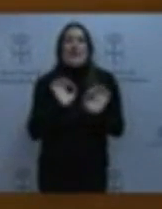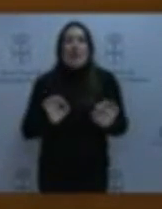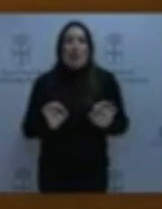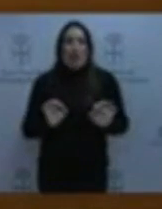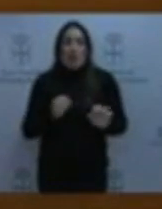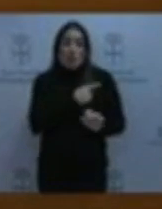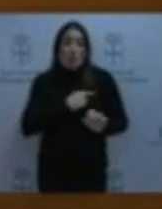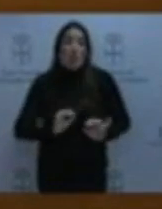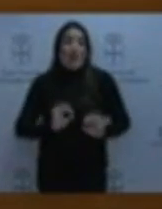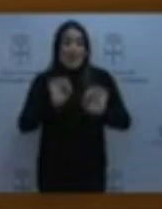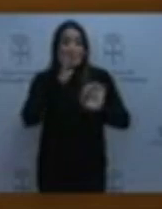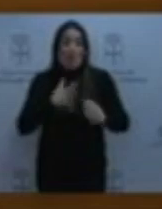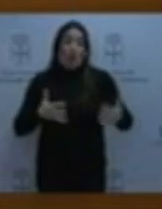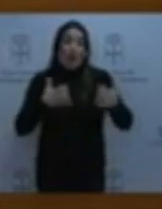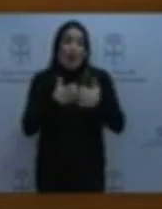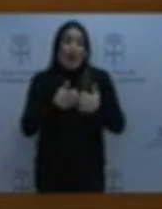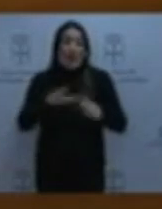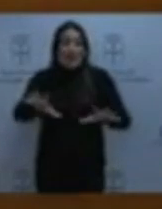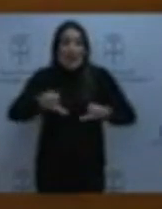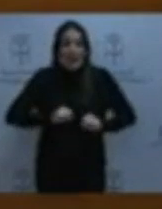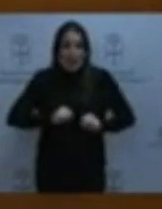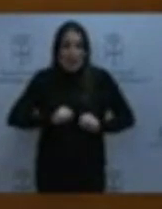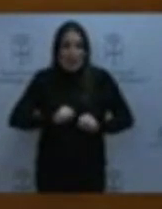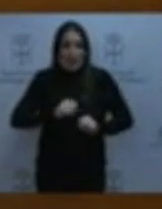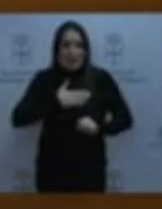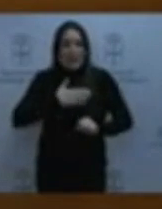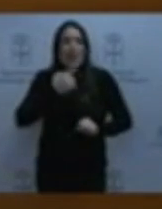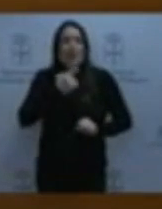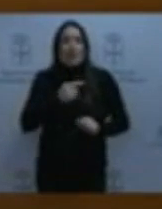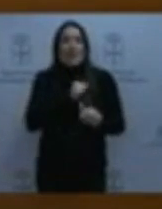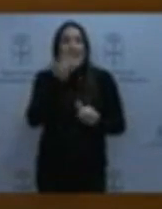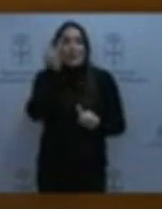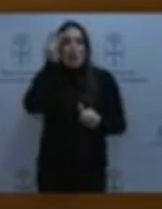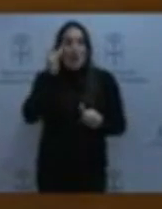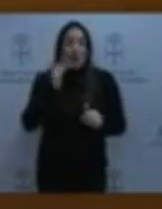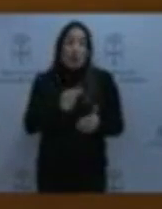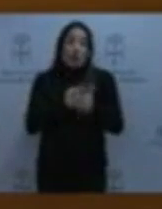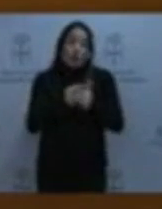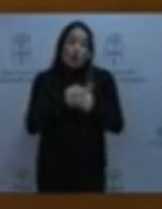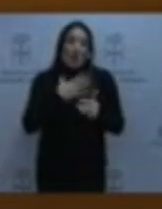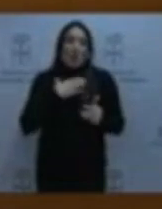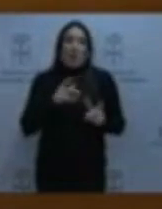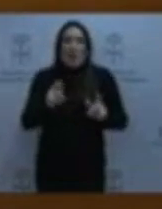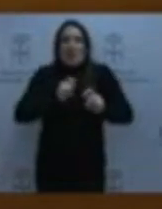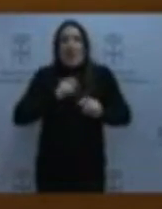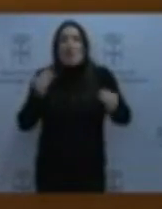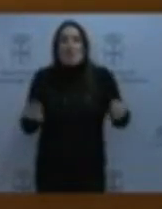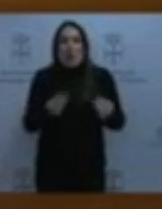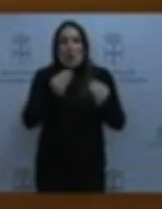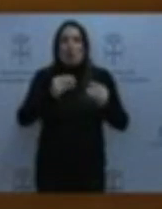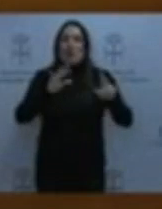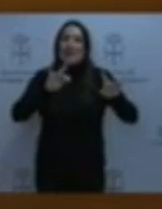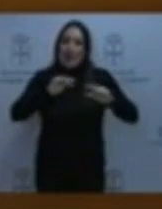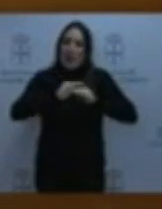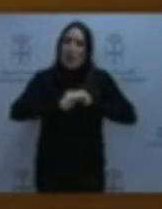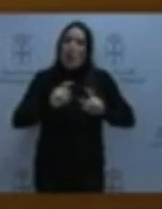rica terrateniente, cuando le dieron la casa, esperaba que a la fortuna le tocase algo mejor y le dieron un terreno razonablemente yermo y